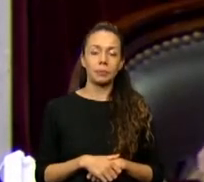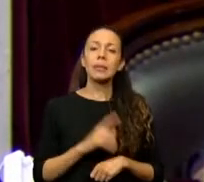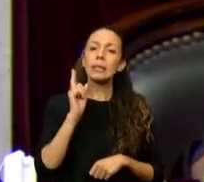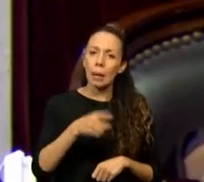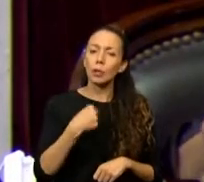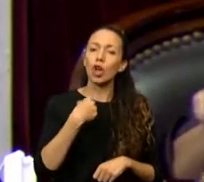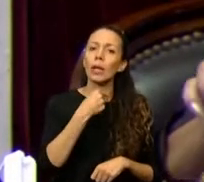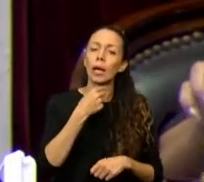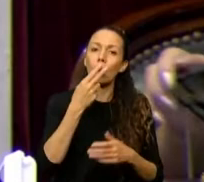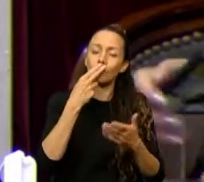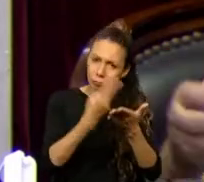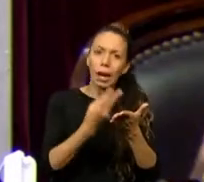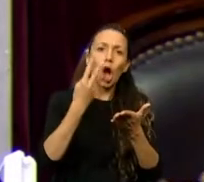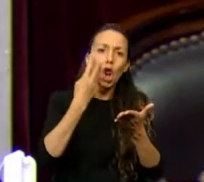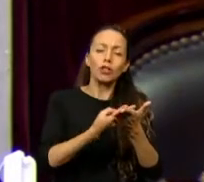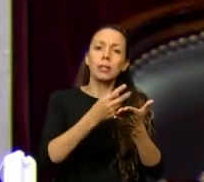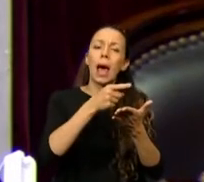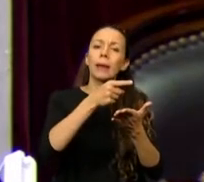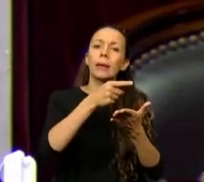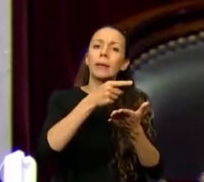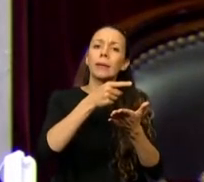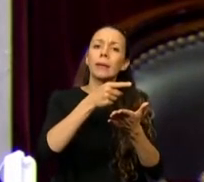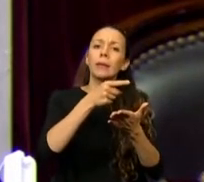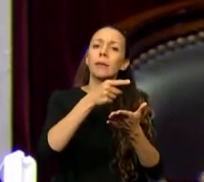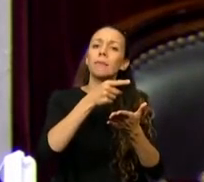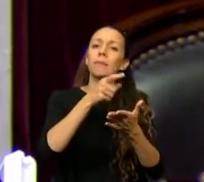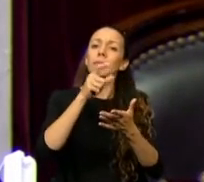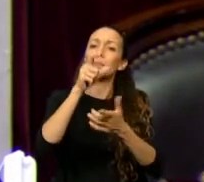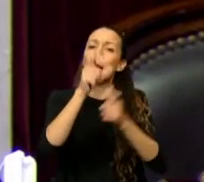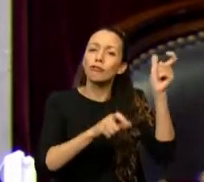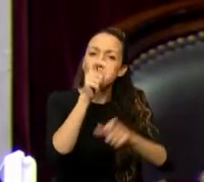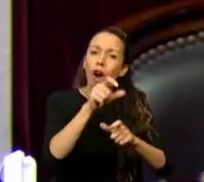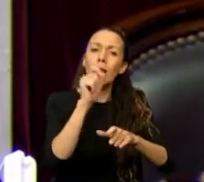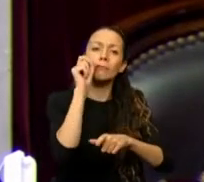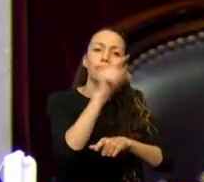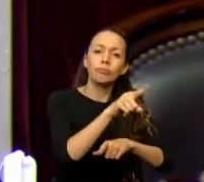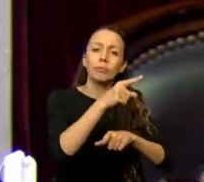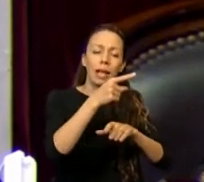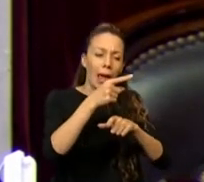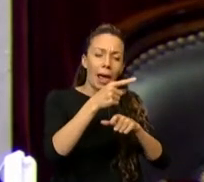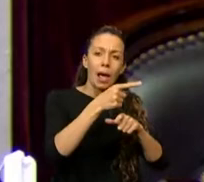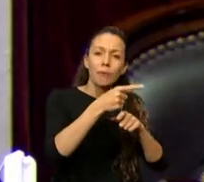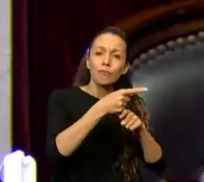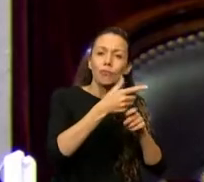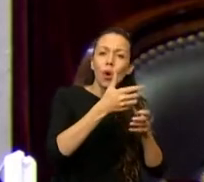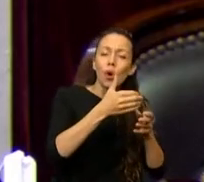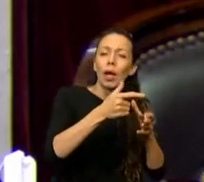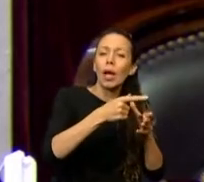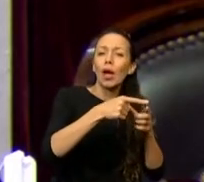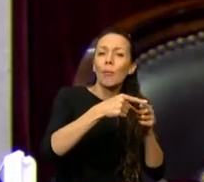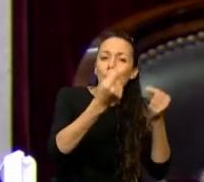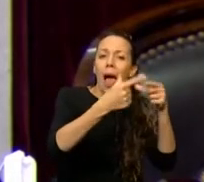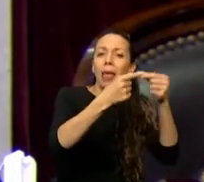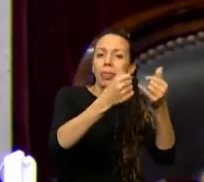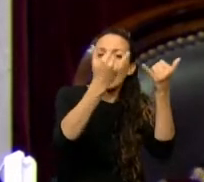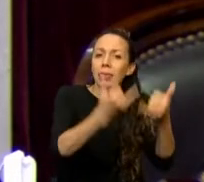reconocer justamente a esos cultivadores solidarios, así, no sé si cabe ponerle ese